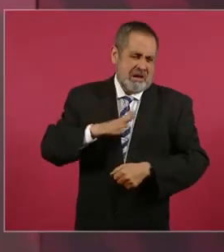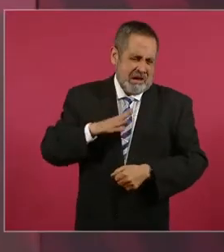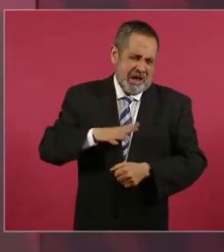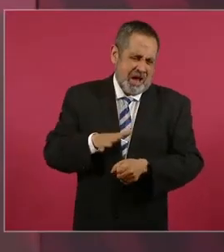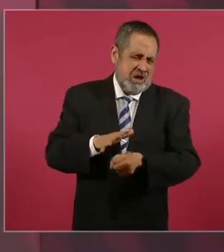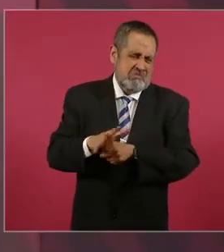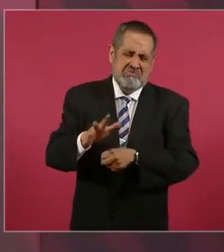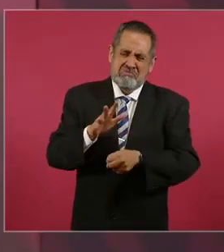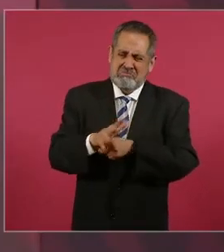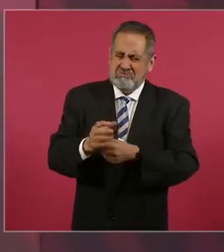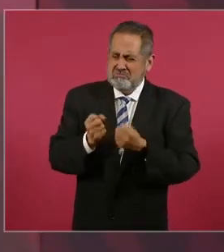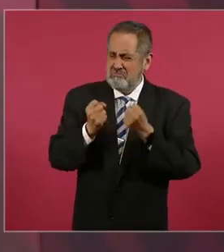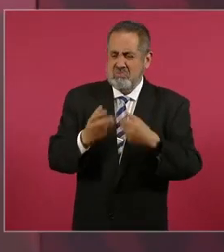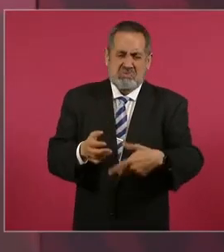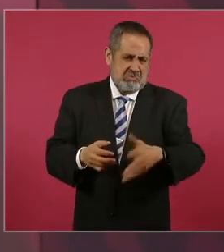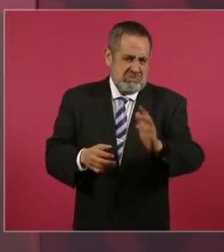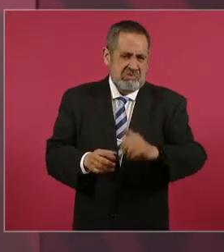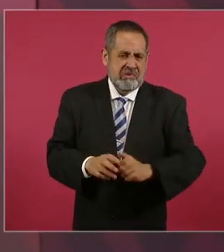Para decirlo